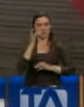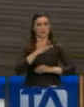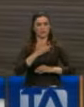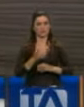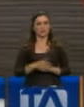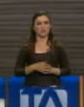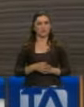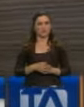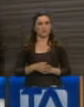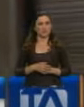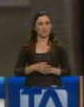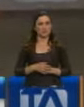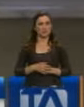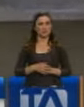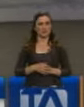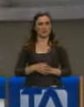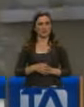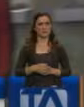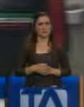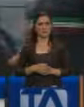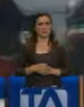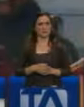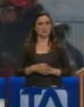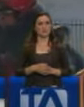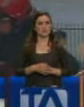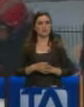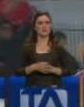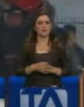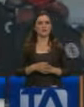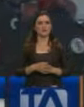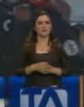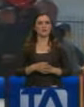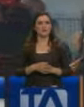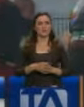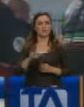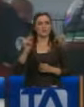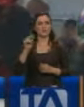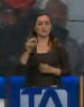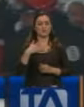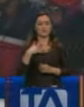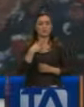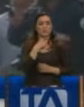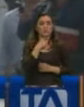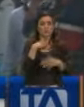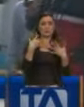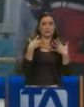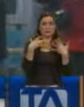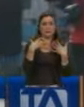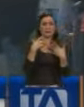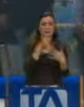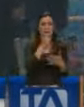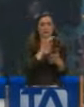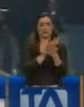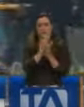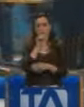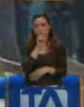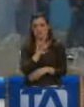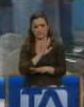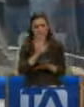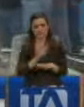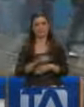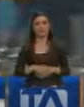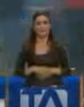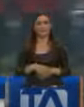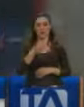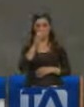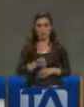llamó la atención? Quizás usted ha sido afectada por este problema. Discúlpeme, pero no. Está muy mal. Una de las afectadas que está muy mal en este momento. Vecino,